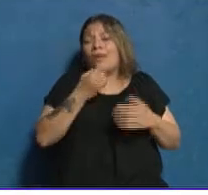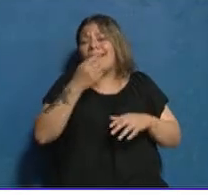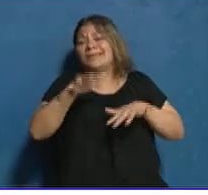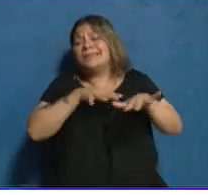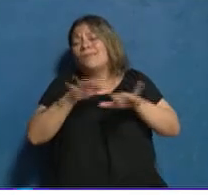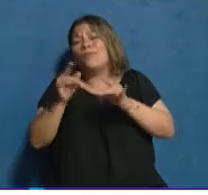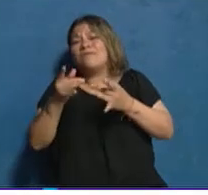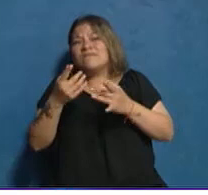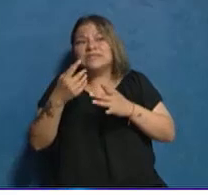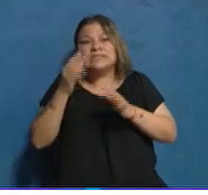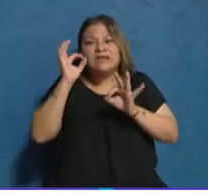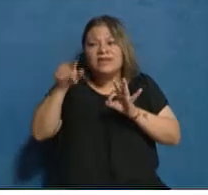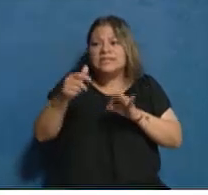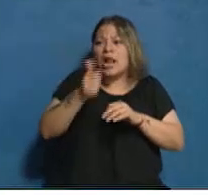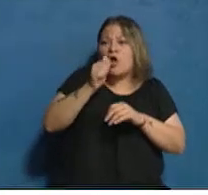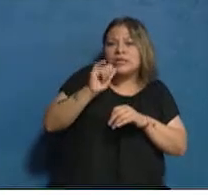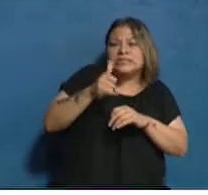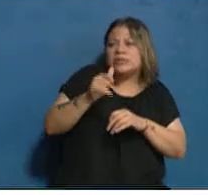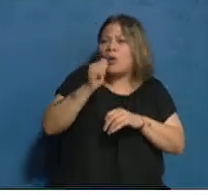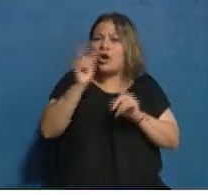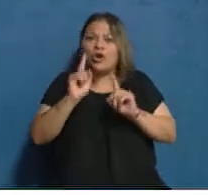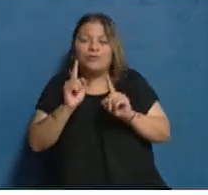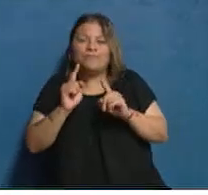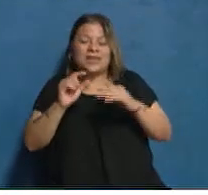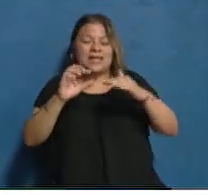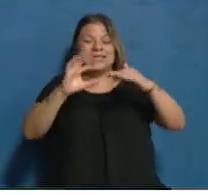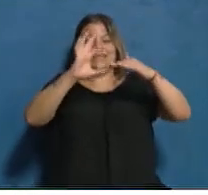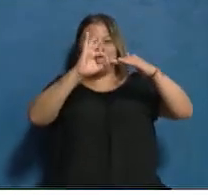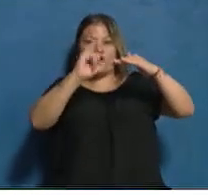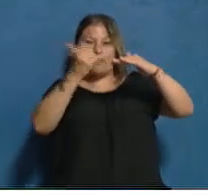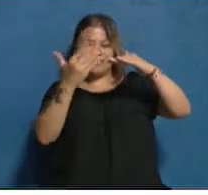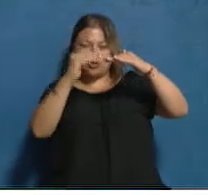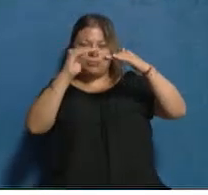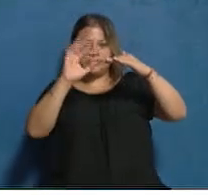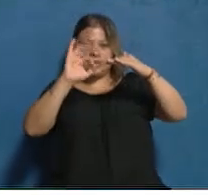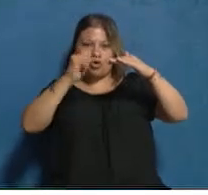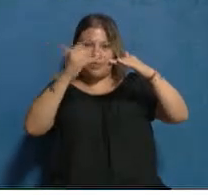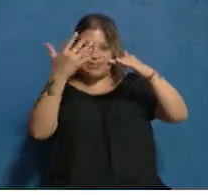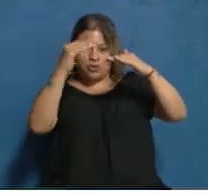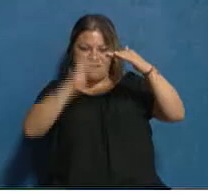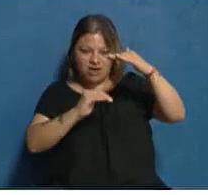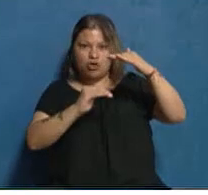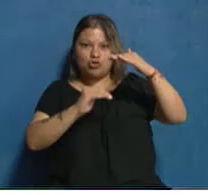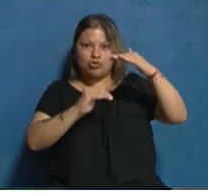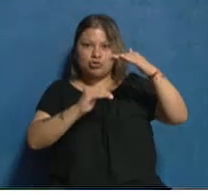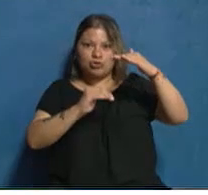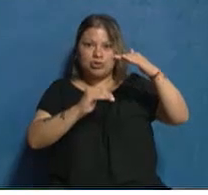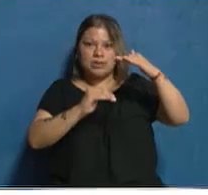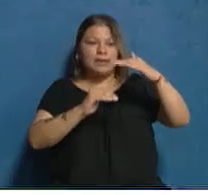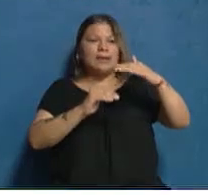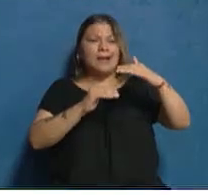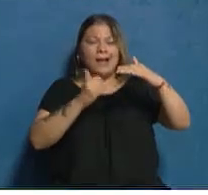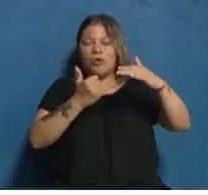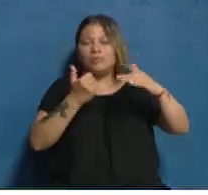muy difícil medir. Por debajo del 0,5, ¿qué incidencia tiene con respecto a la